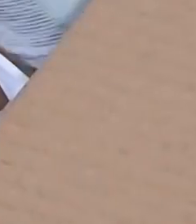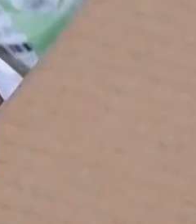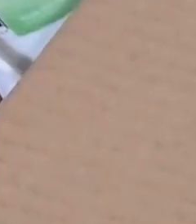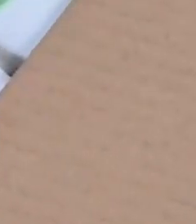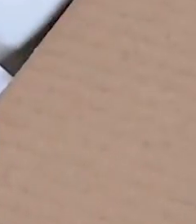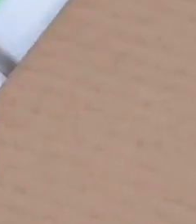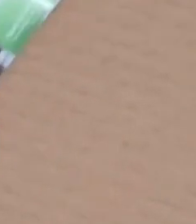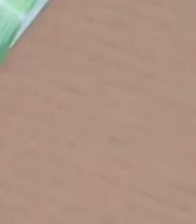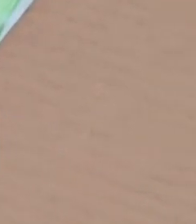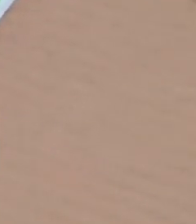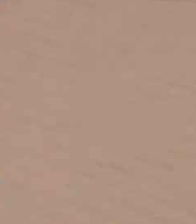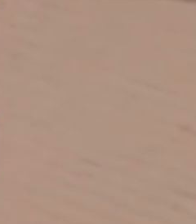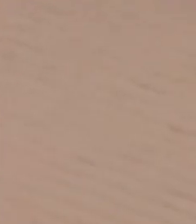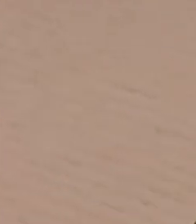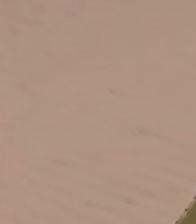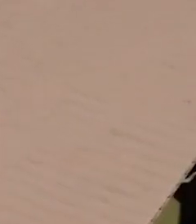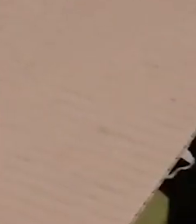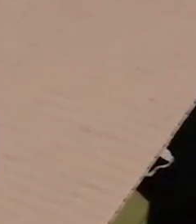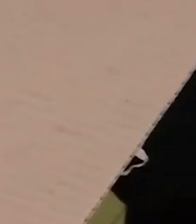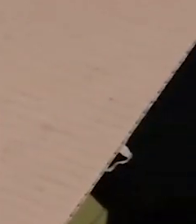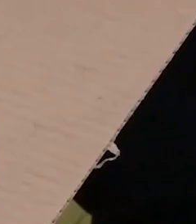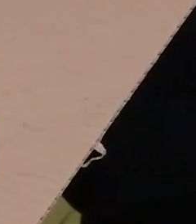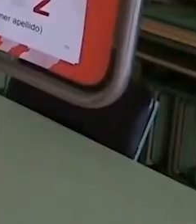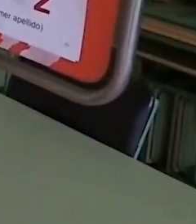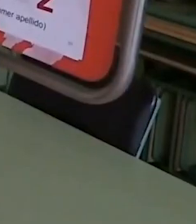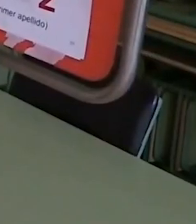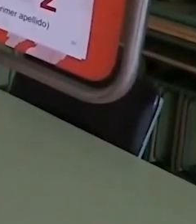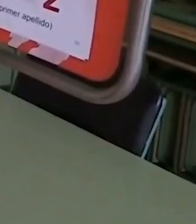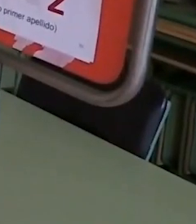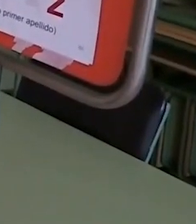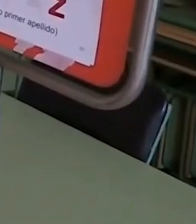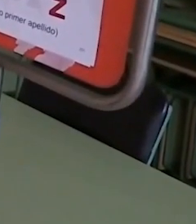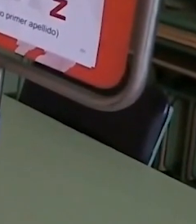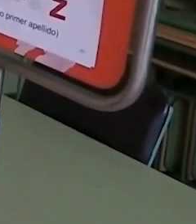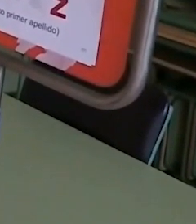EPIs para los miembros de las mesas, como ocurrió en las elecciones catalanas.